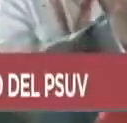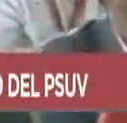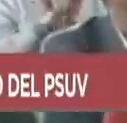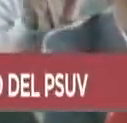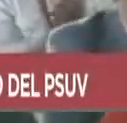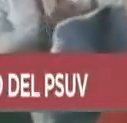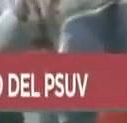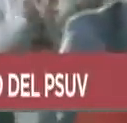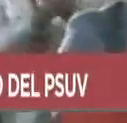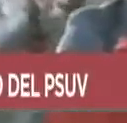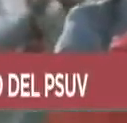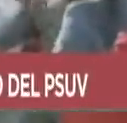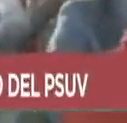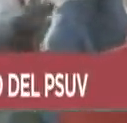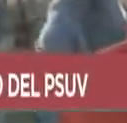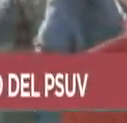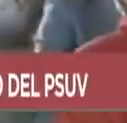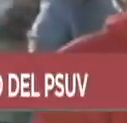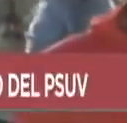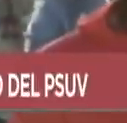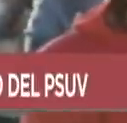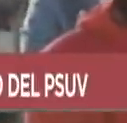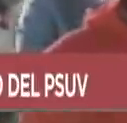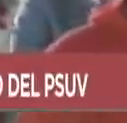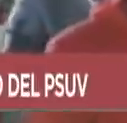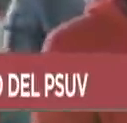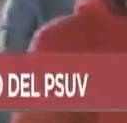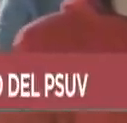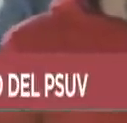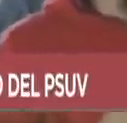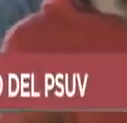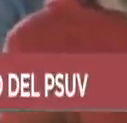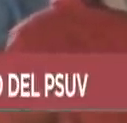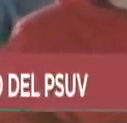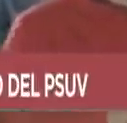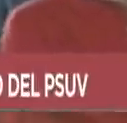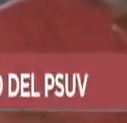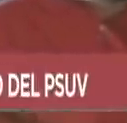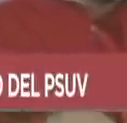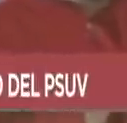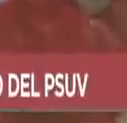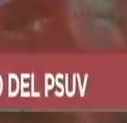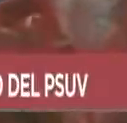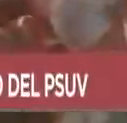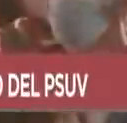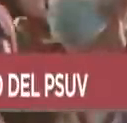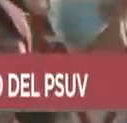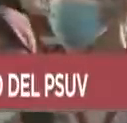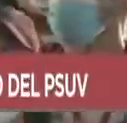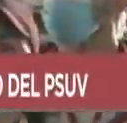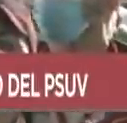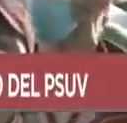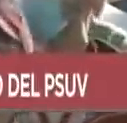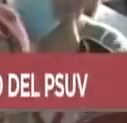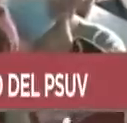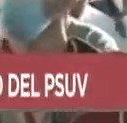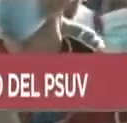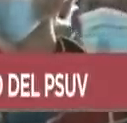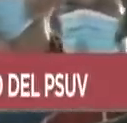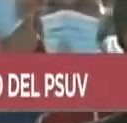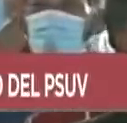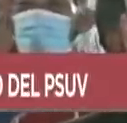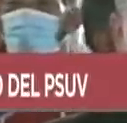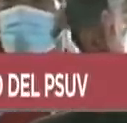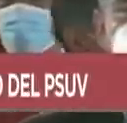lo rescataremos. Oh, oh, oh, oh. Ese equipo nuestro, oh, oh, oh, oh. Lo defenderemos,